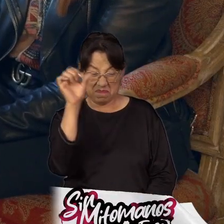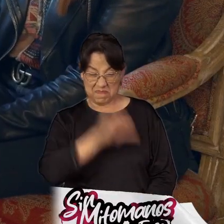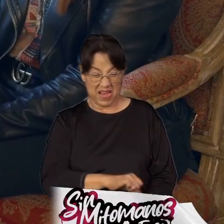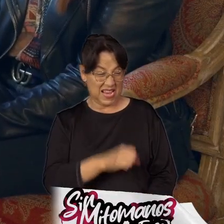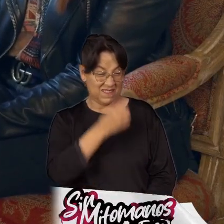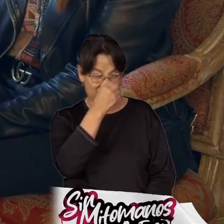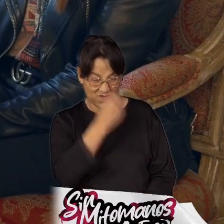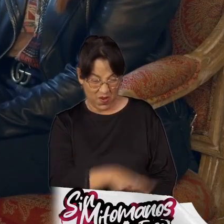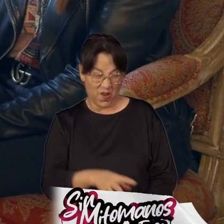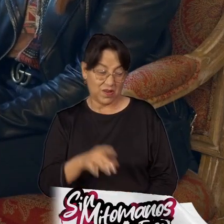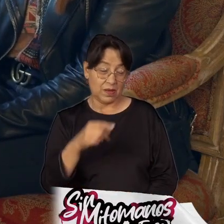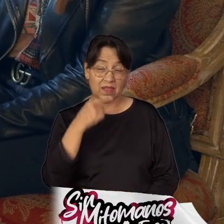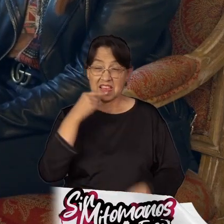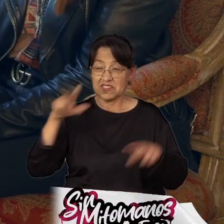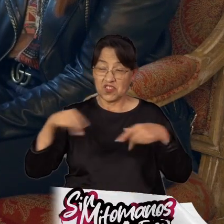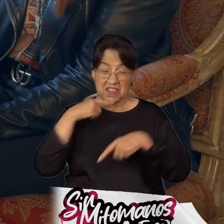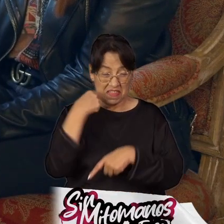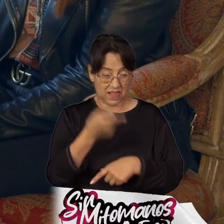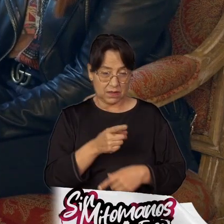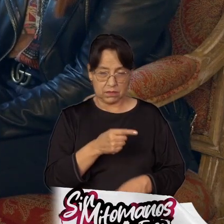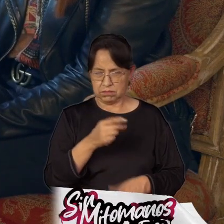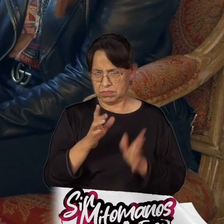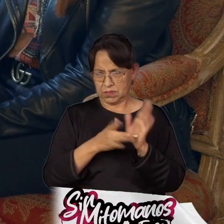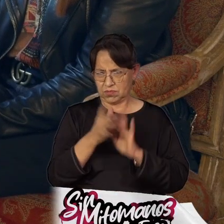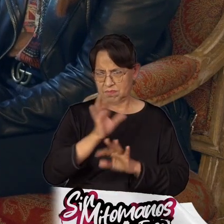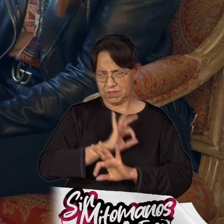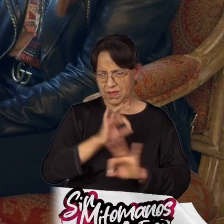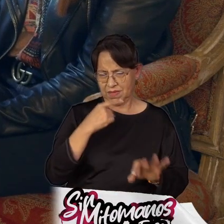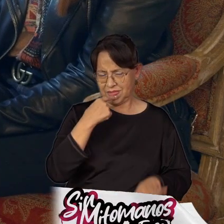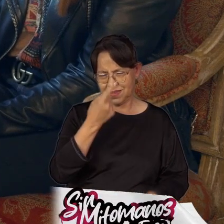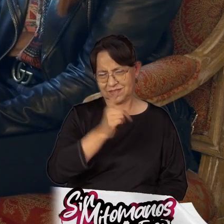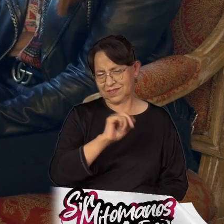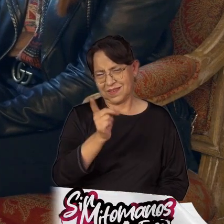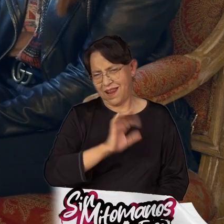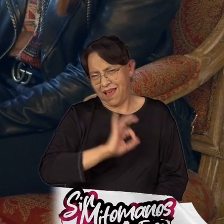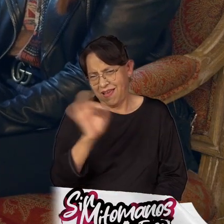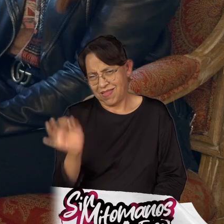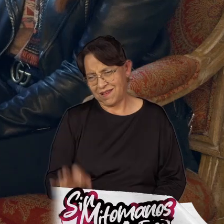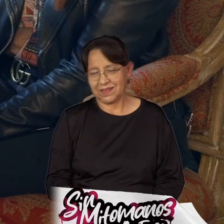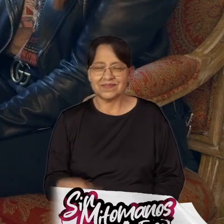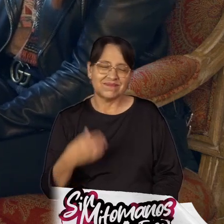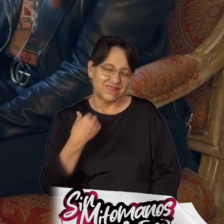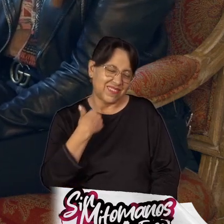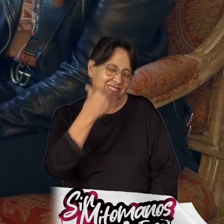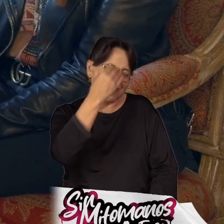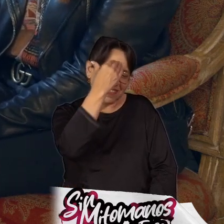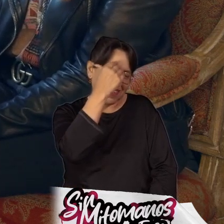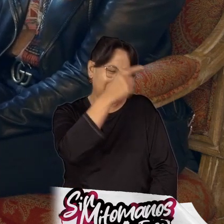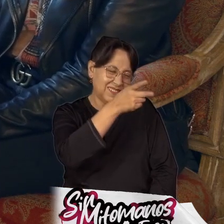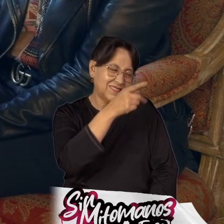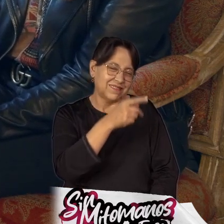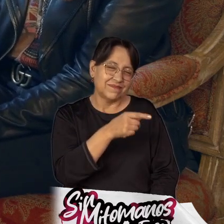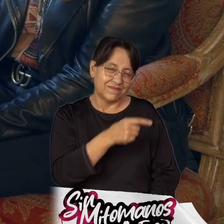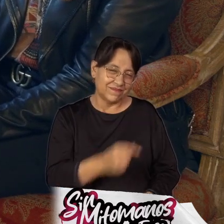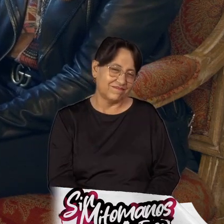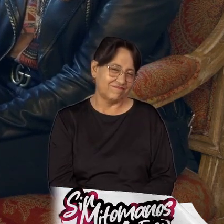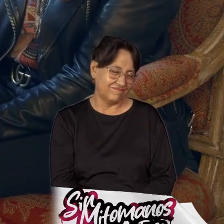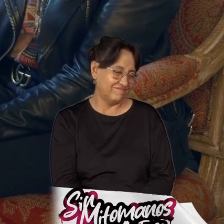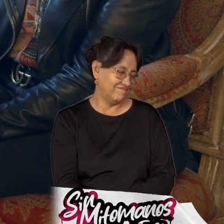es que tú eres vil, es que tú eres inmunda según la sociedad. No le dice nada de eso porque él sabía que ella conocía quién